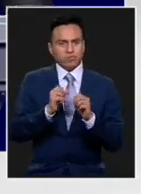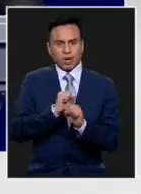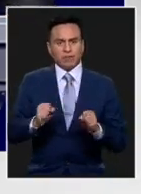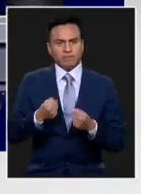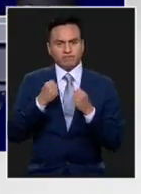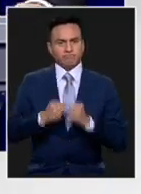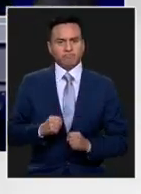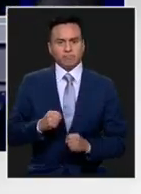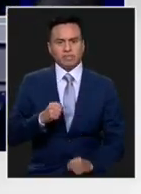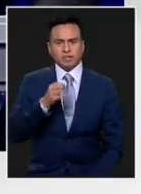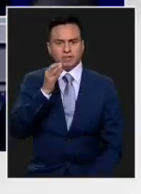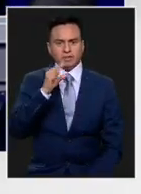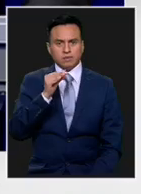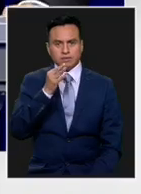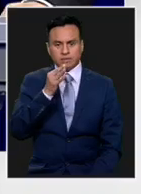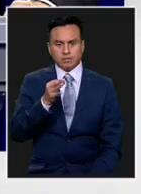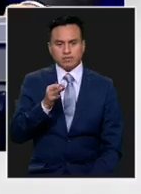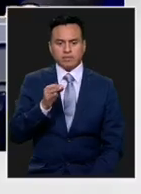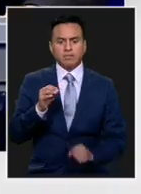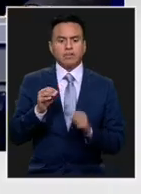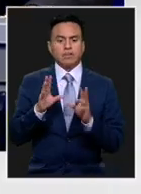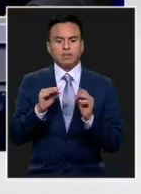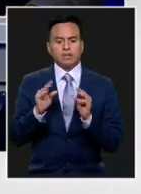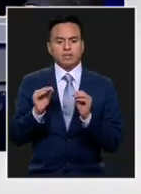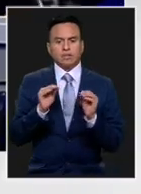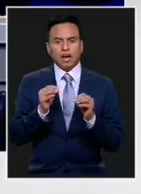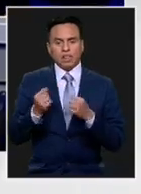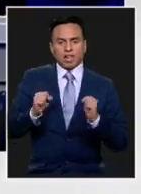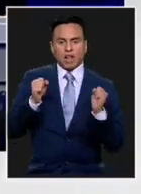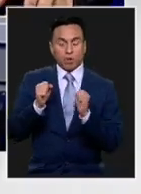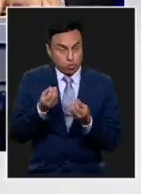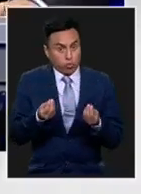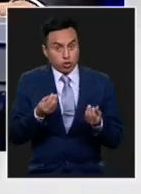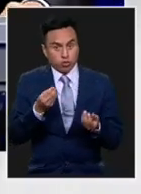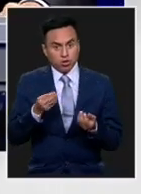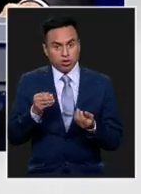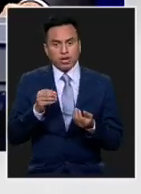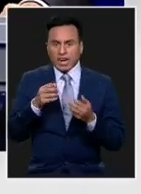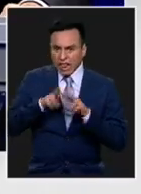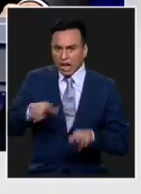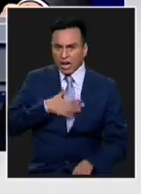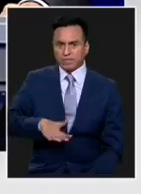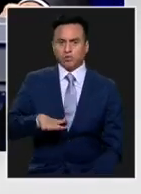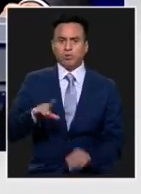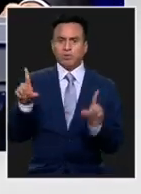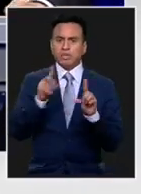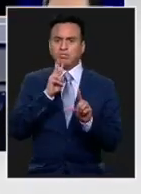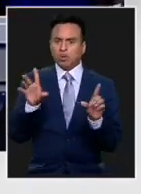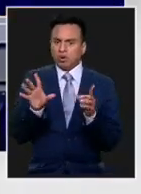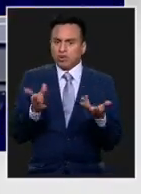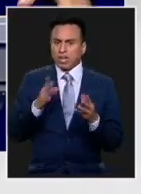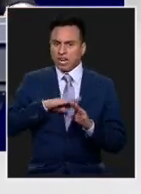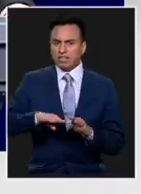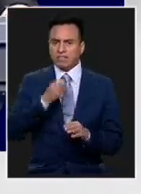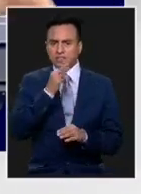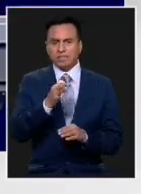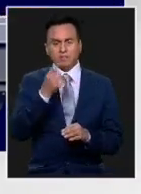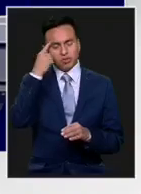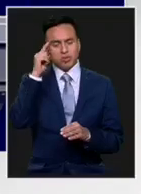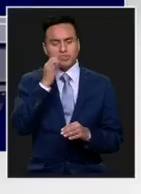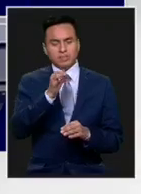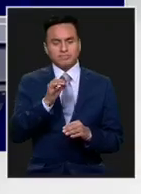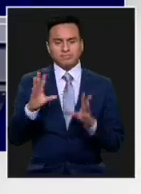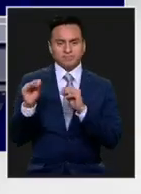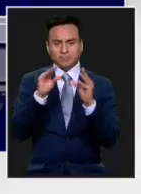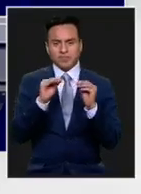Y después, primero relájate, compadre. No, es que no me relajo. Estás un poquito alterado. Pero por supuesto que estoy alterado. Oye, pues. Estamos en programa de televisión, relájate. Sí, estamos conversando. Pero es que entonces lo que